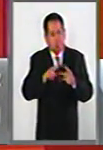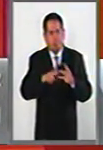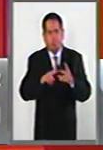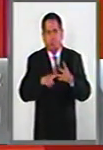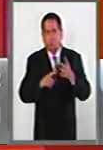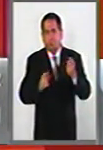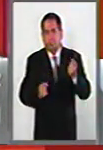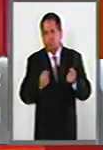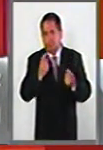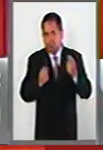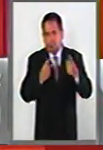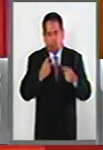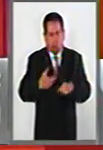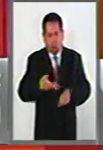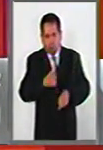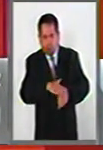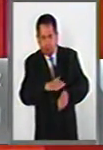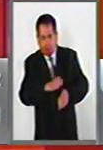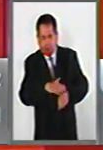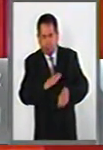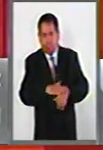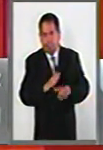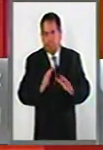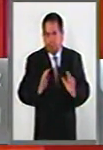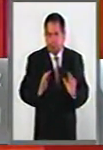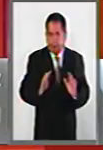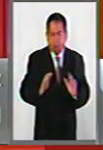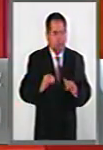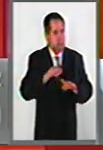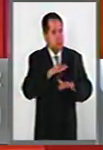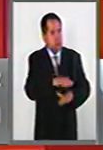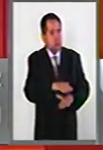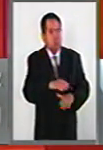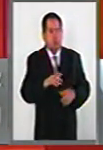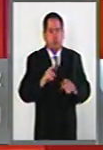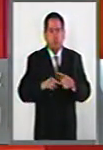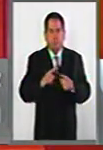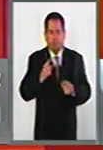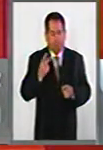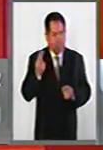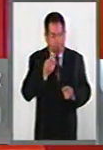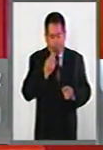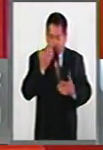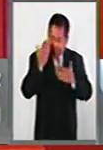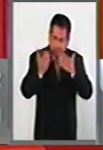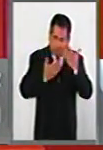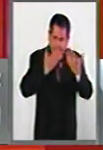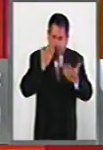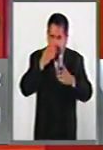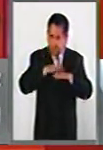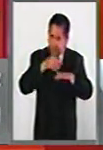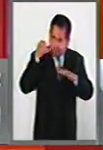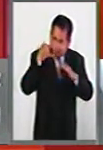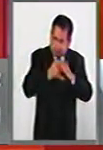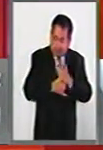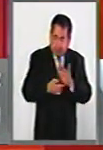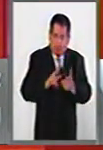algunas observaciones relacionadas con aspectos que merecerán un análisis